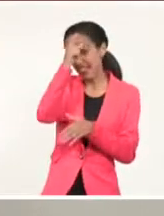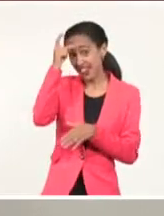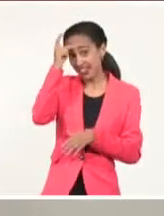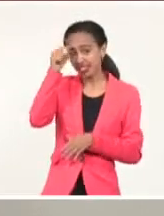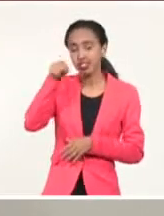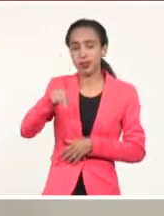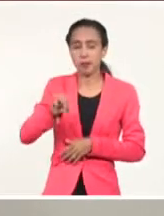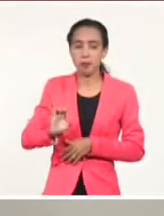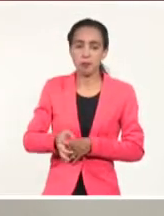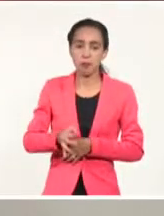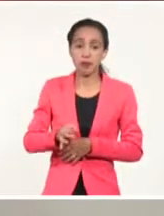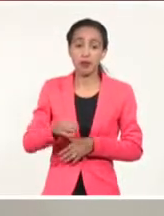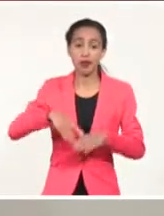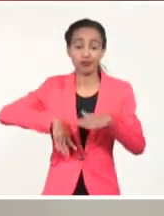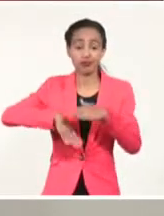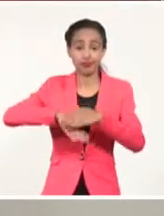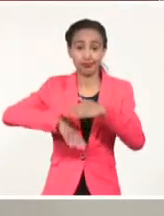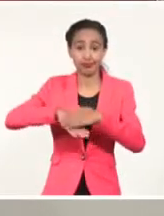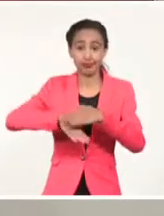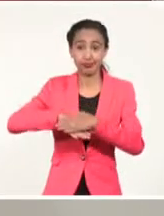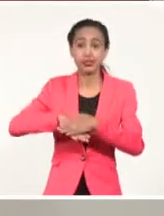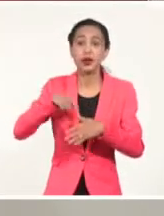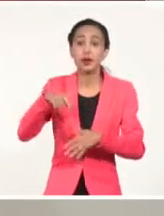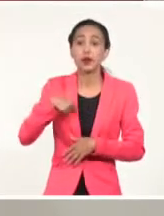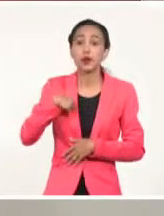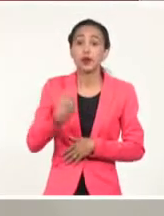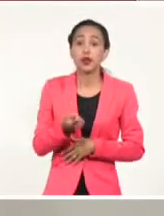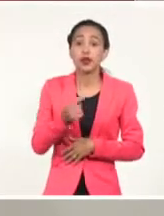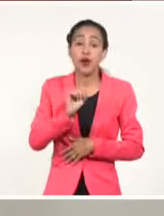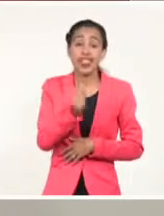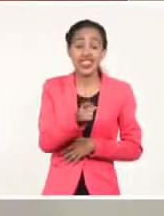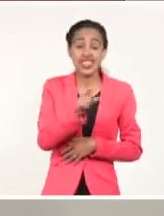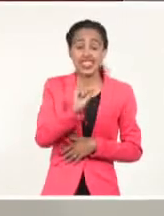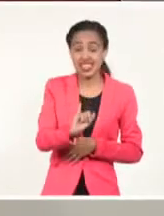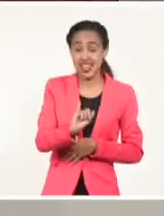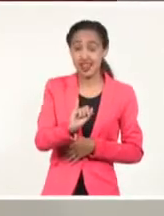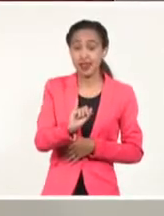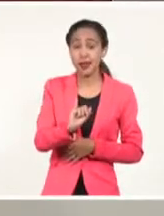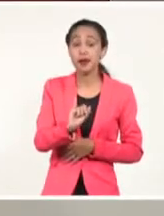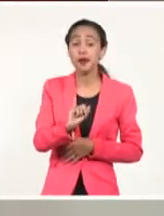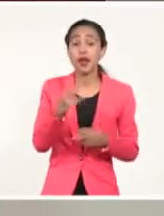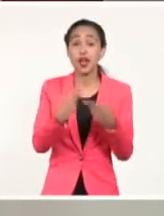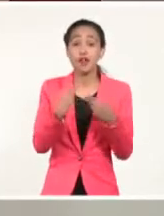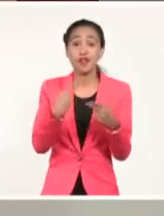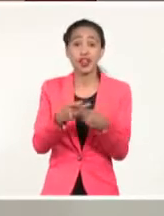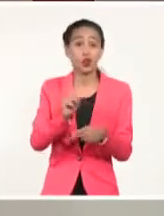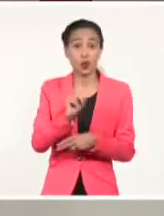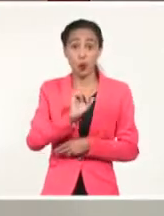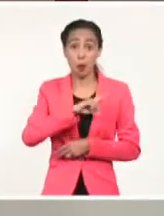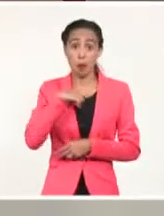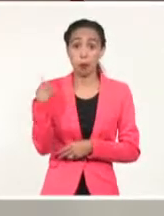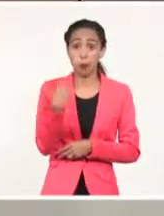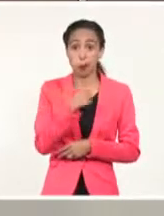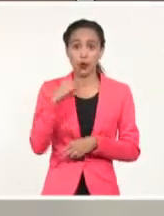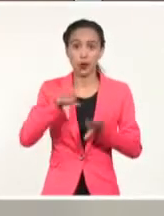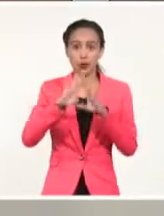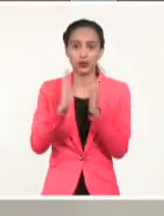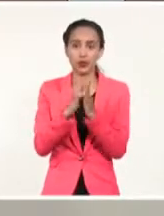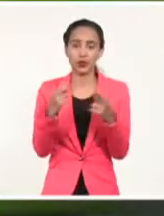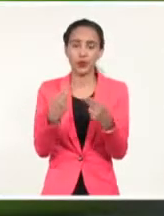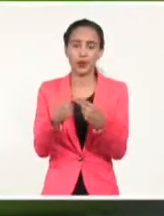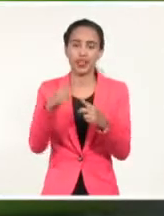Liga de Campeones ante el RB Leipzig tras ilvanar una racha de 16 partidos sin perder en todas las competiciones en lo que va de